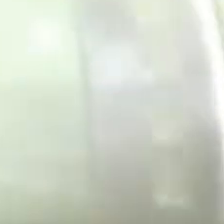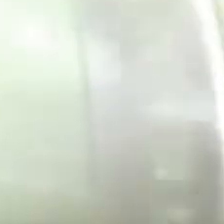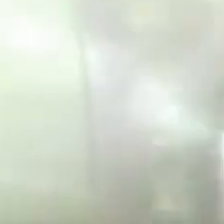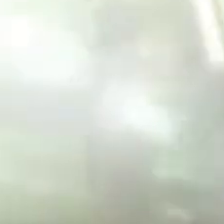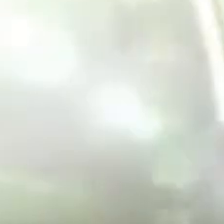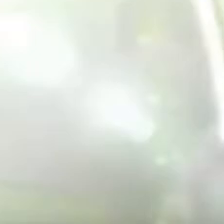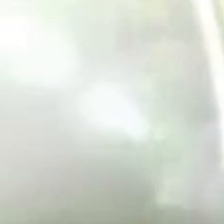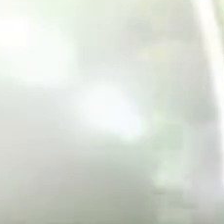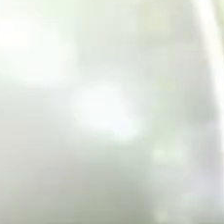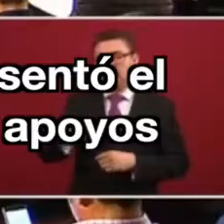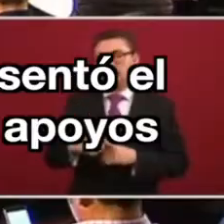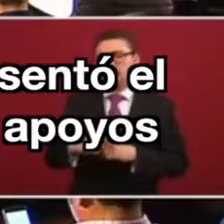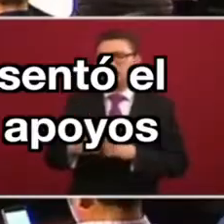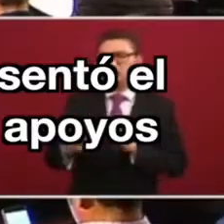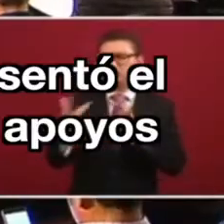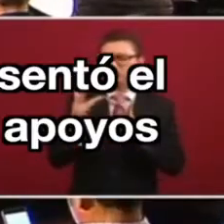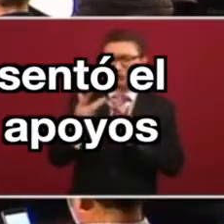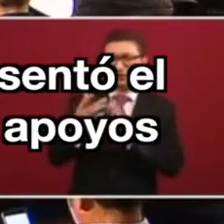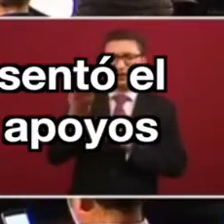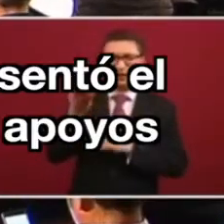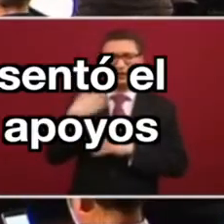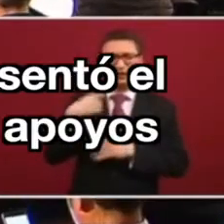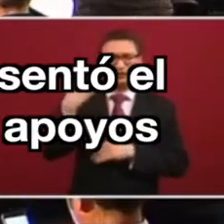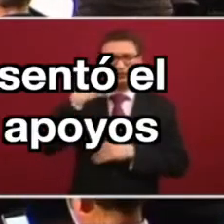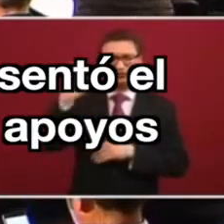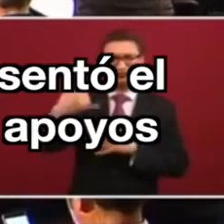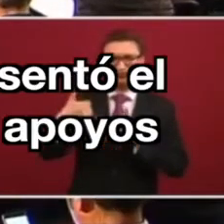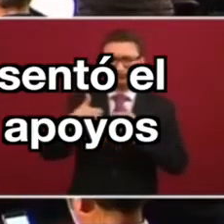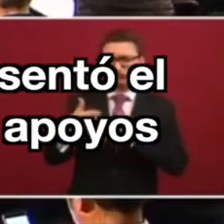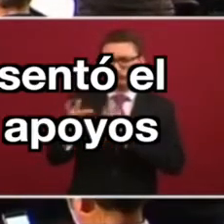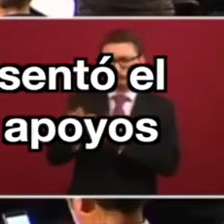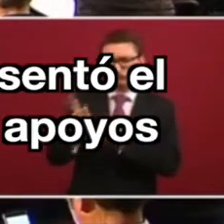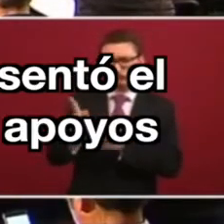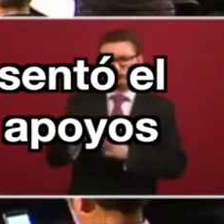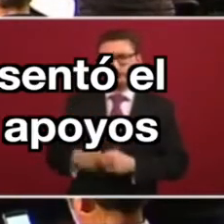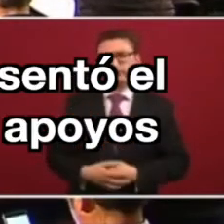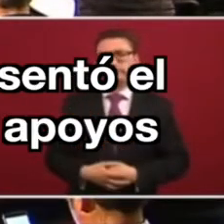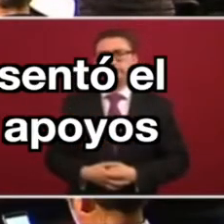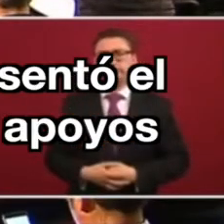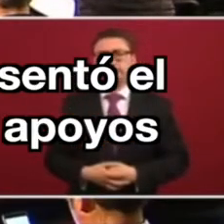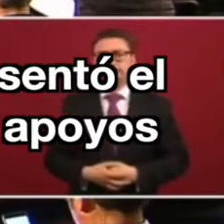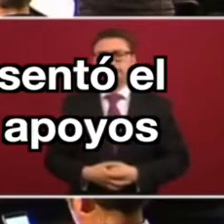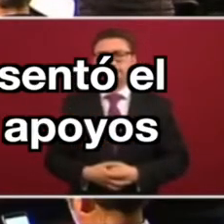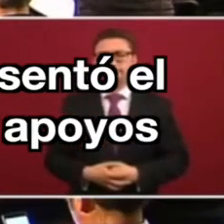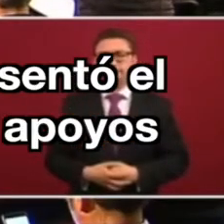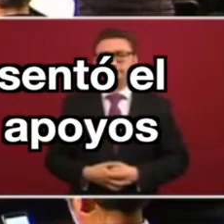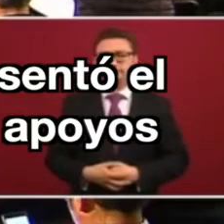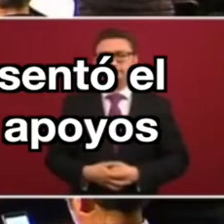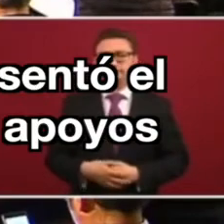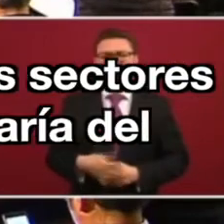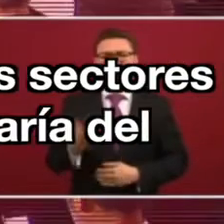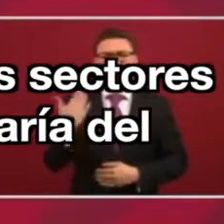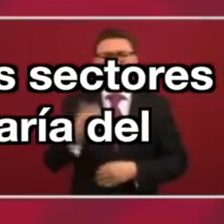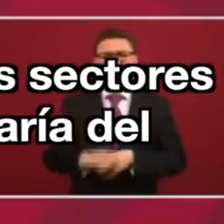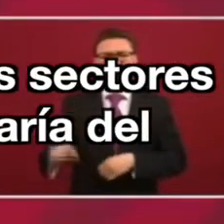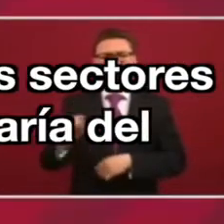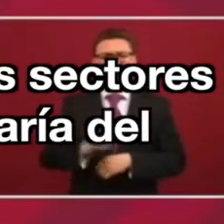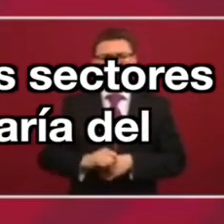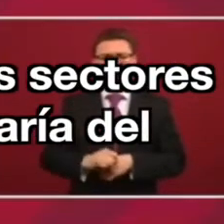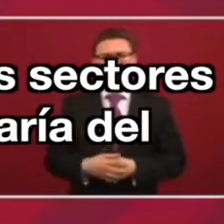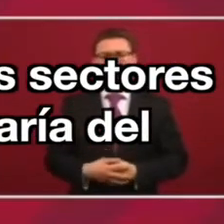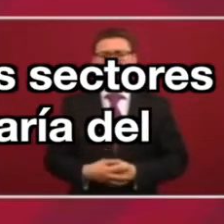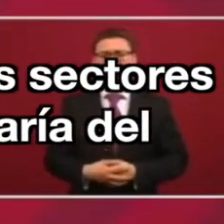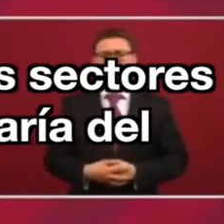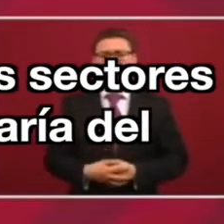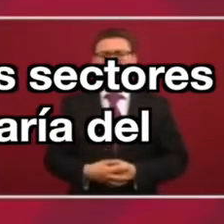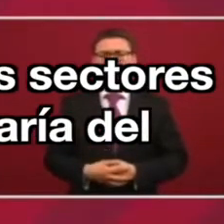Noticieros Teleurban. Esta mañana el presidente Andrés Manuel López Obrador presentó el avance en los programas de becas y apoyos económicos que se